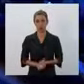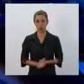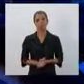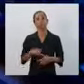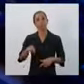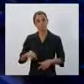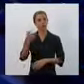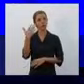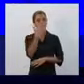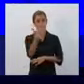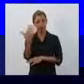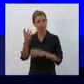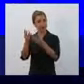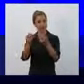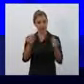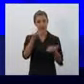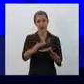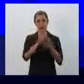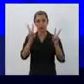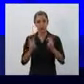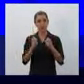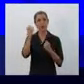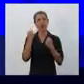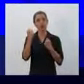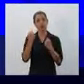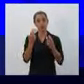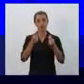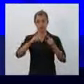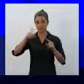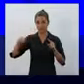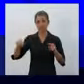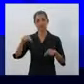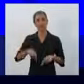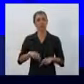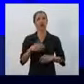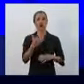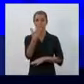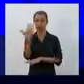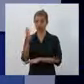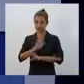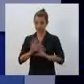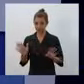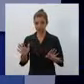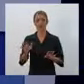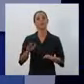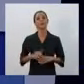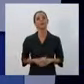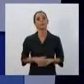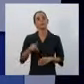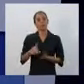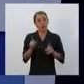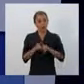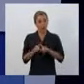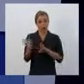de exponer sobre economía y finanzas aquí termina la exposición ahora como el bloque anterior cada